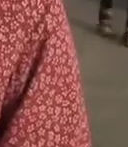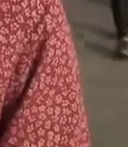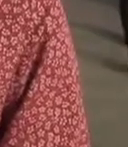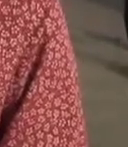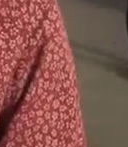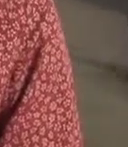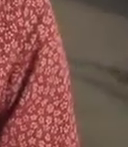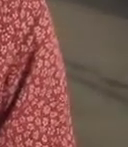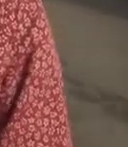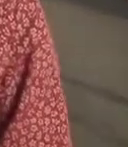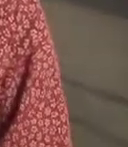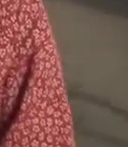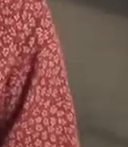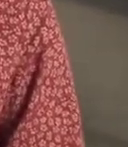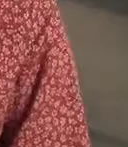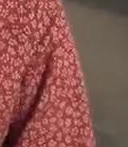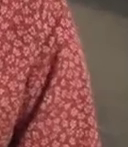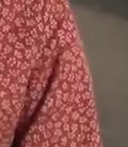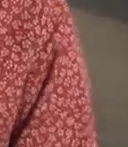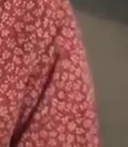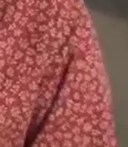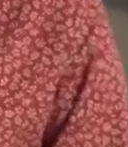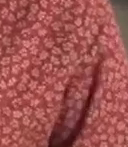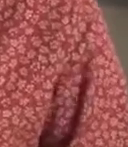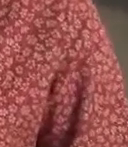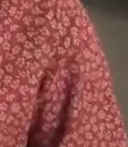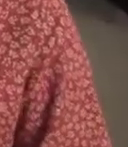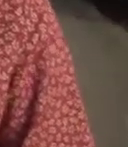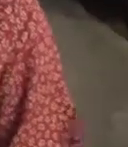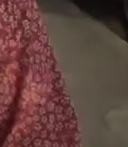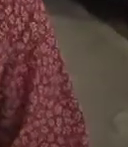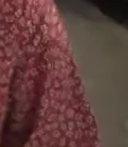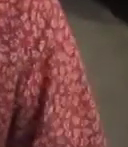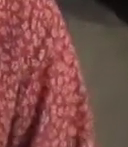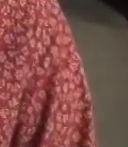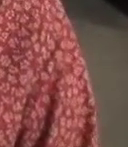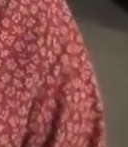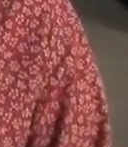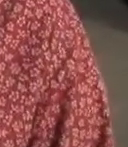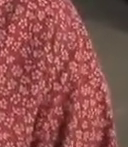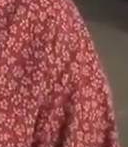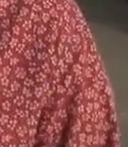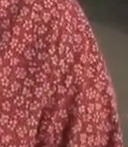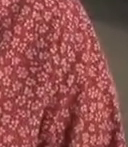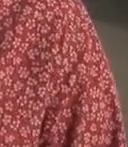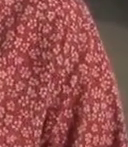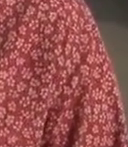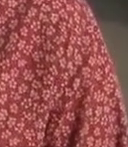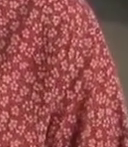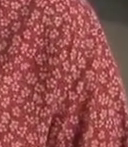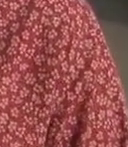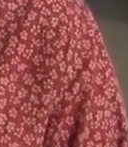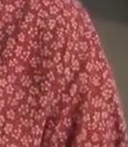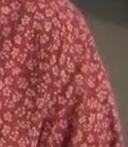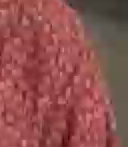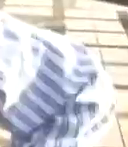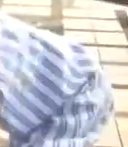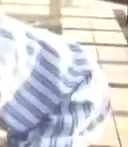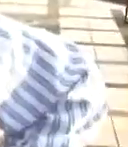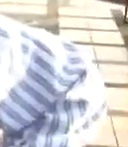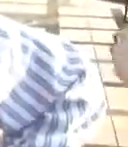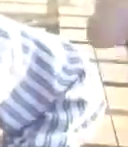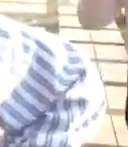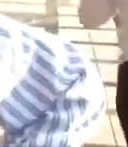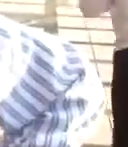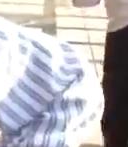es gobernable lo que la mu muy pacífica todo sí se puede gobernar bien